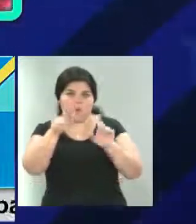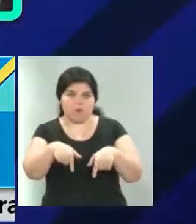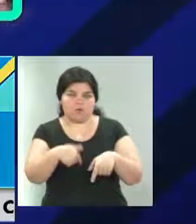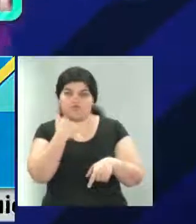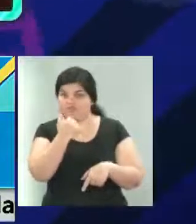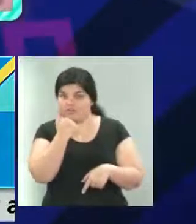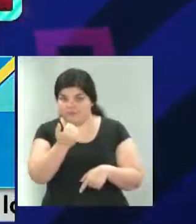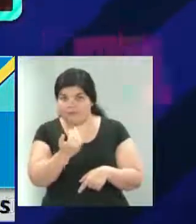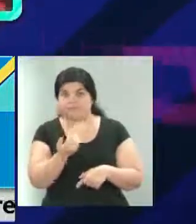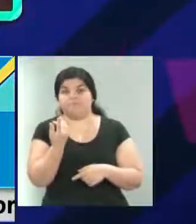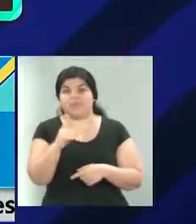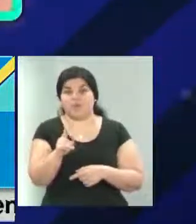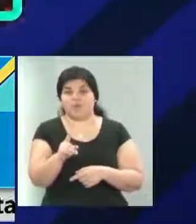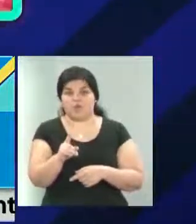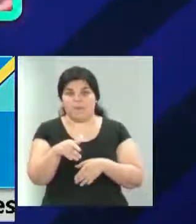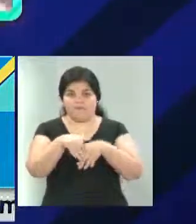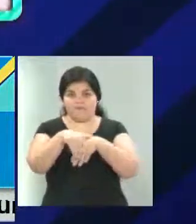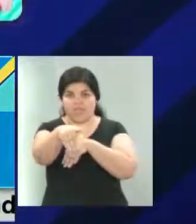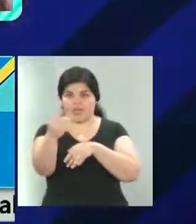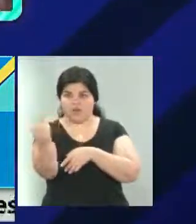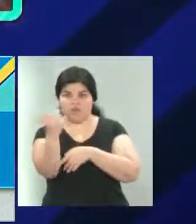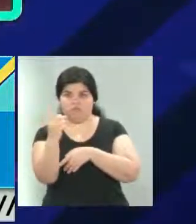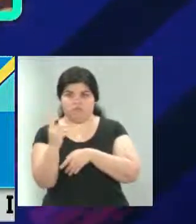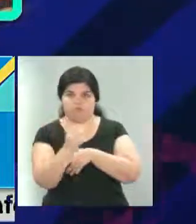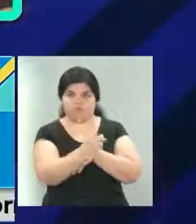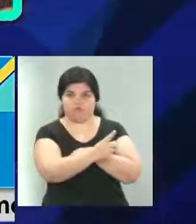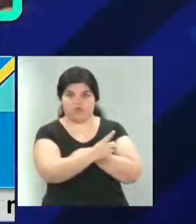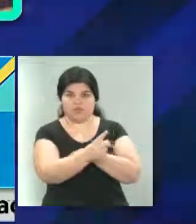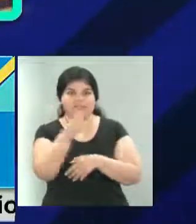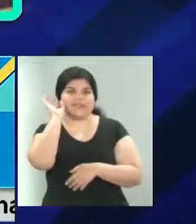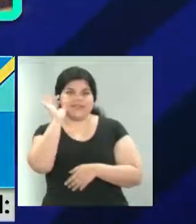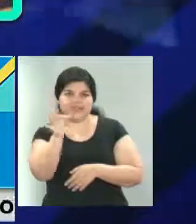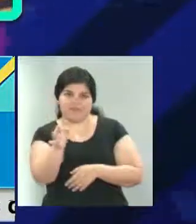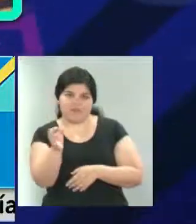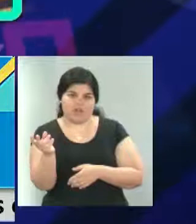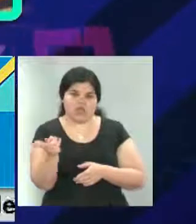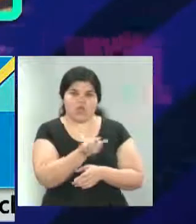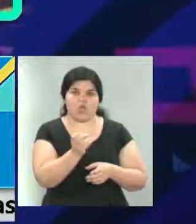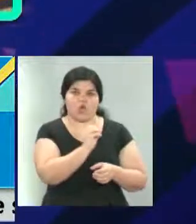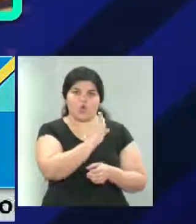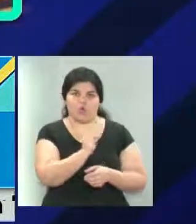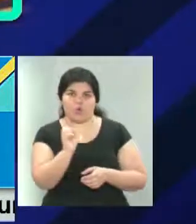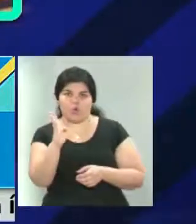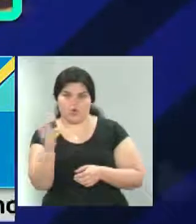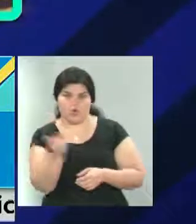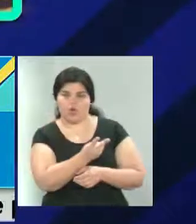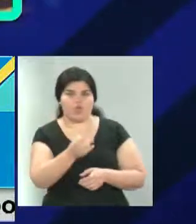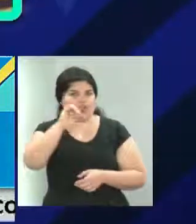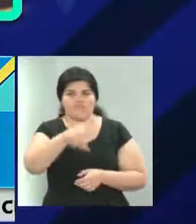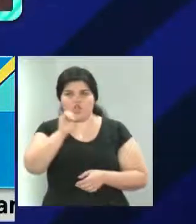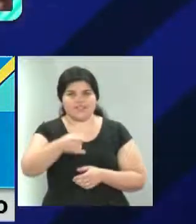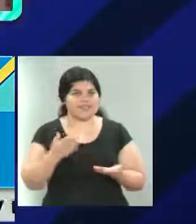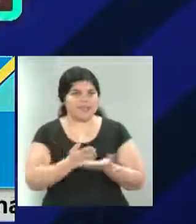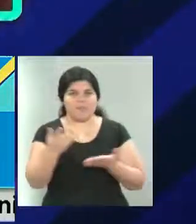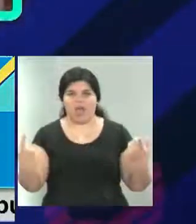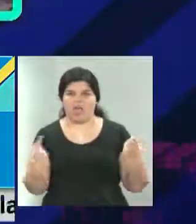venía para la gran final, con la rivalidad que tienen estos dos clubes, y que tiene que doblar en un uh-huh.